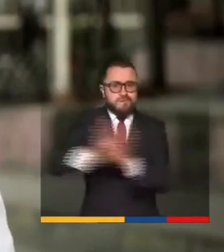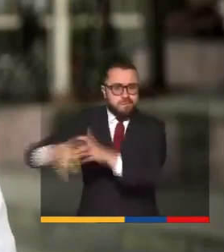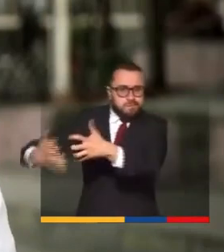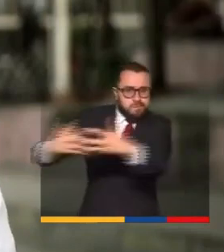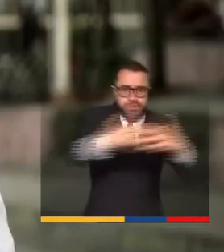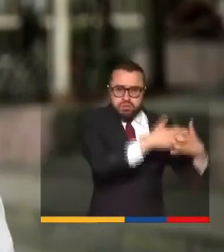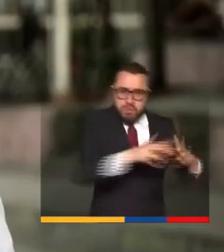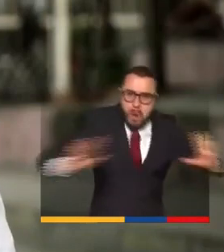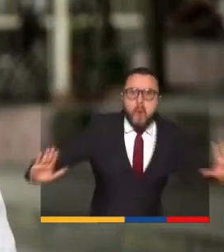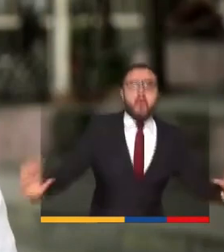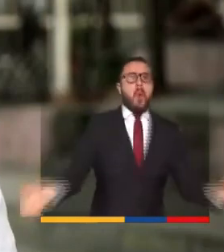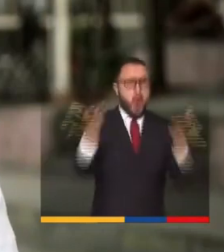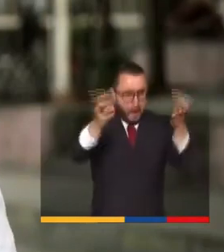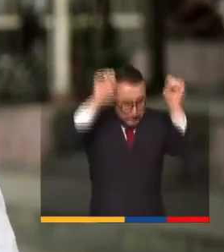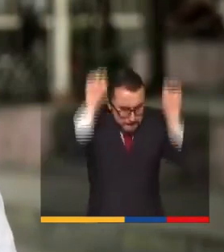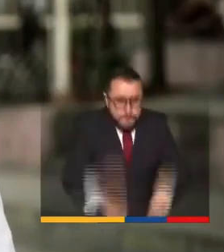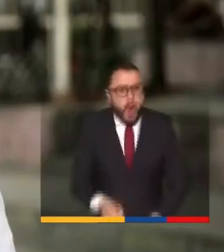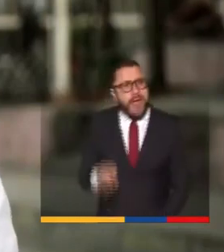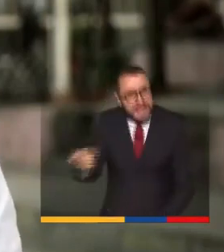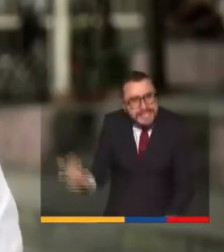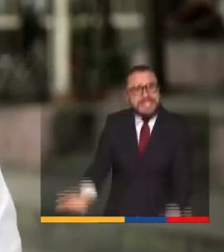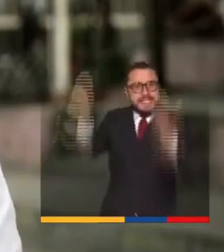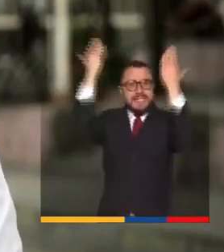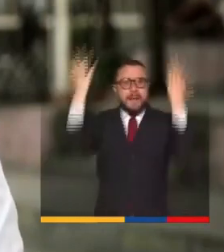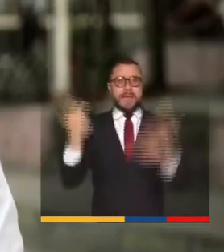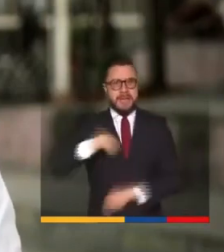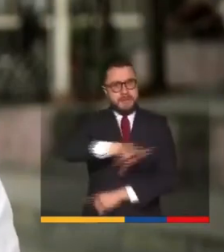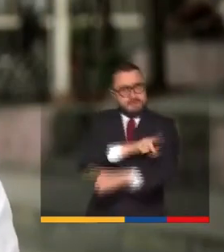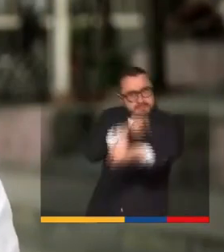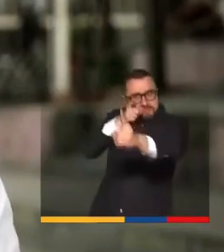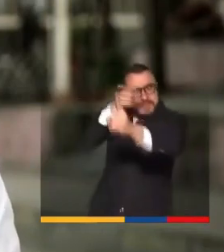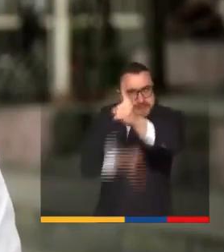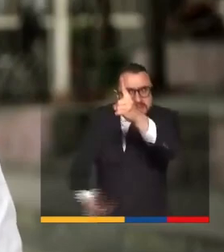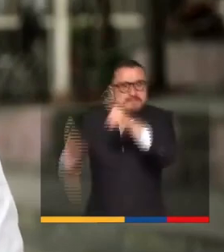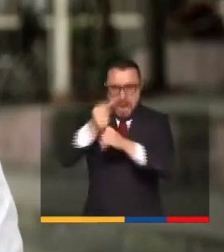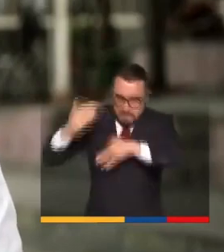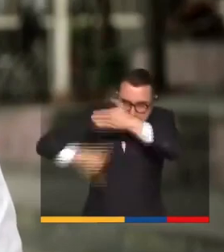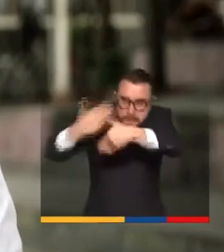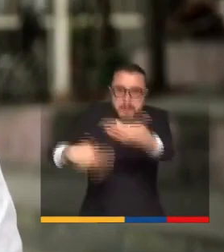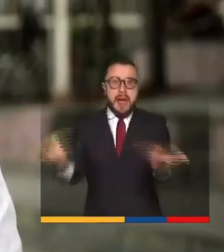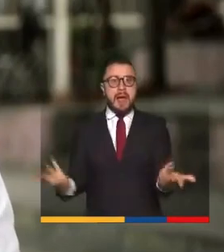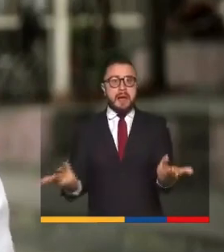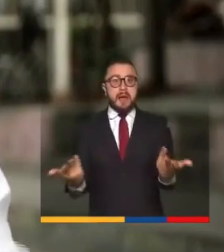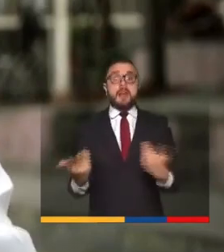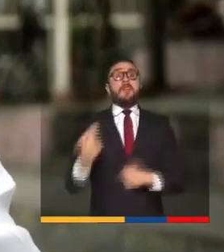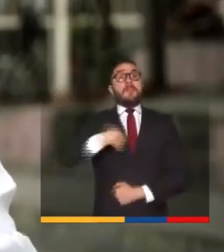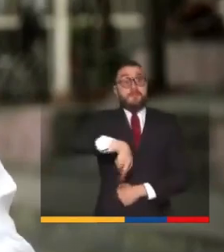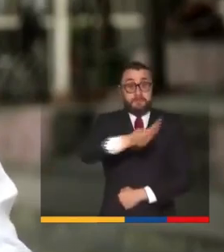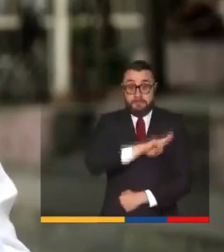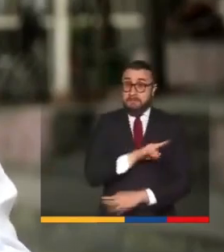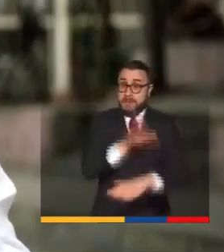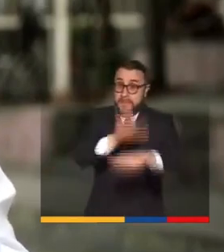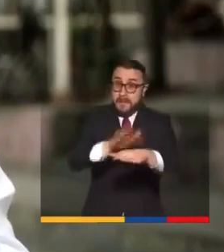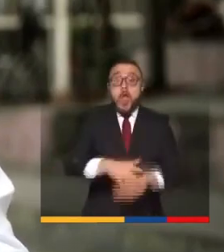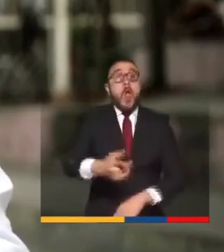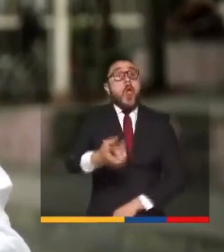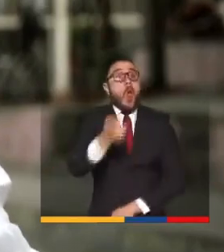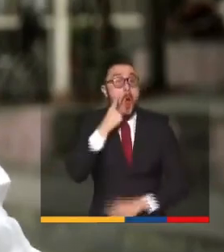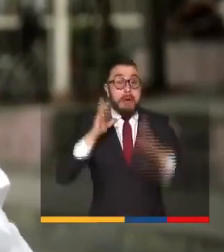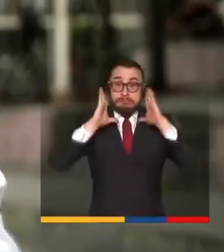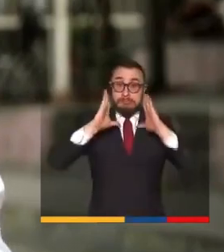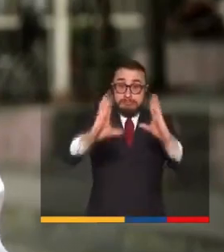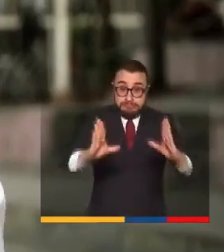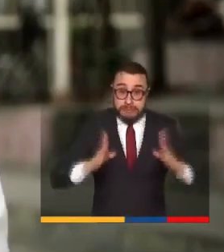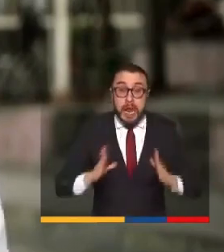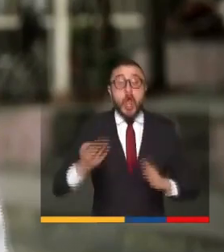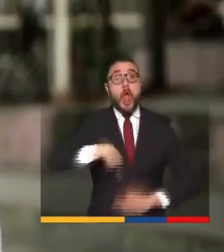industrial del país. Y estamos avanzando en esa dirección. Ya hemos multiplicado por 10, oigan,